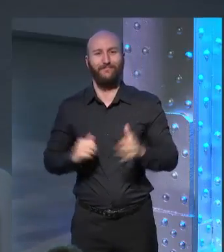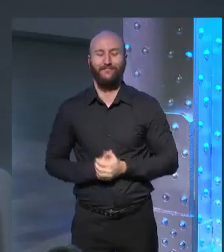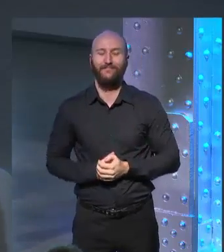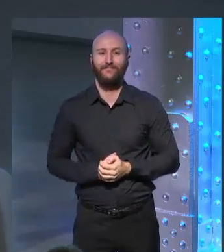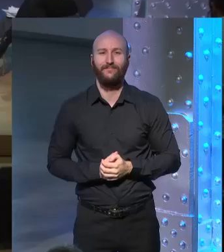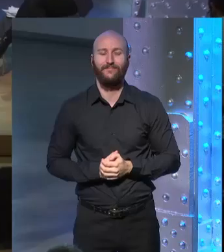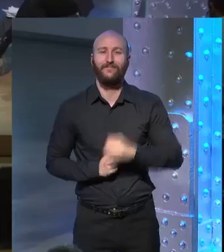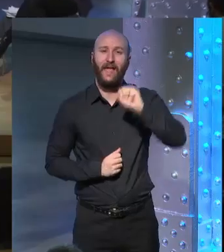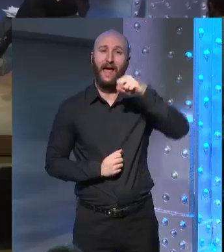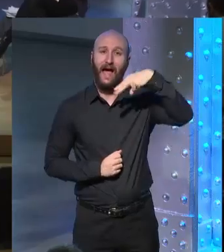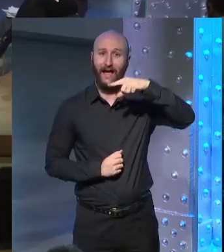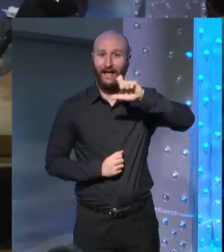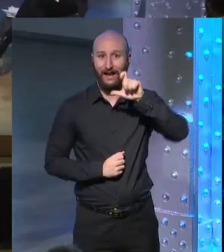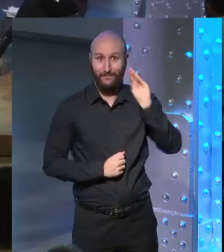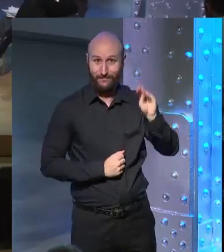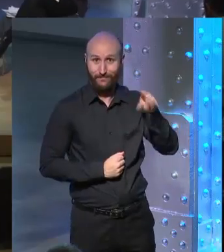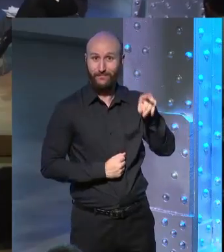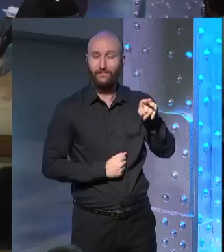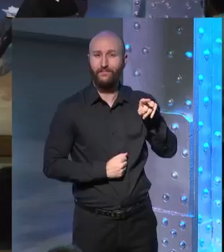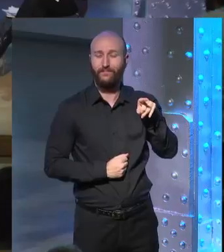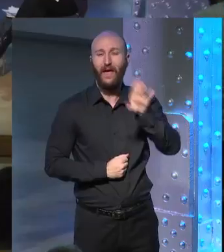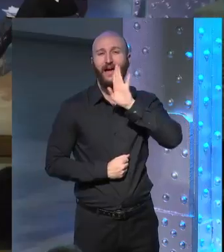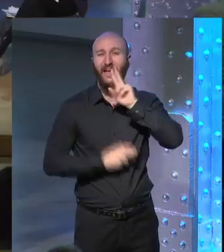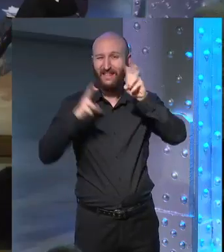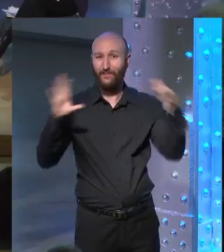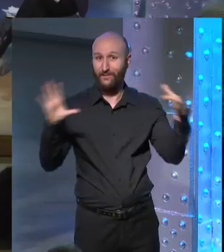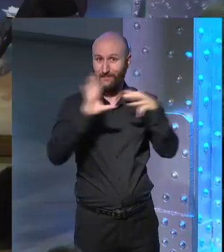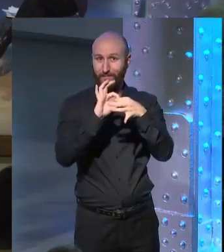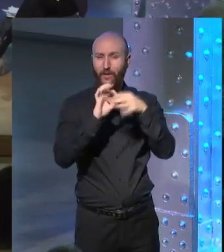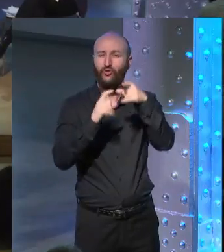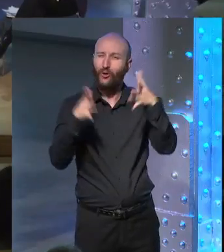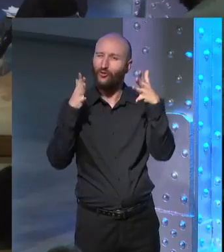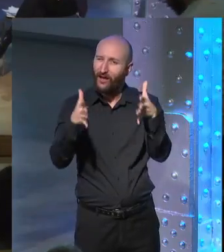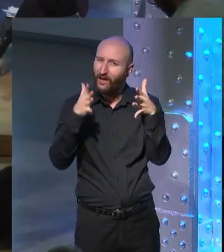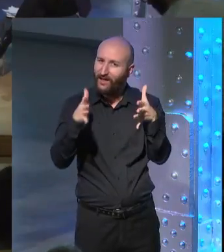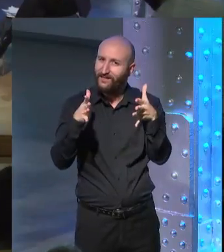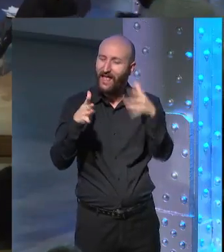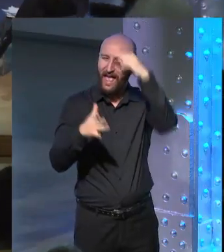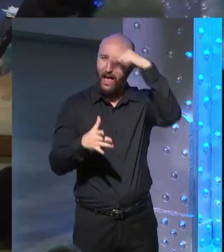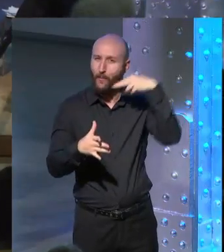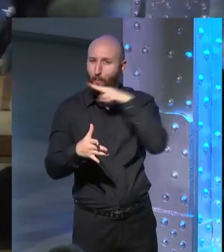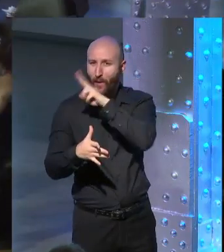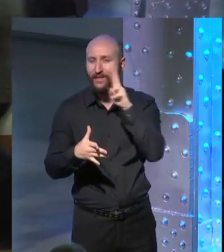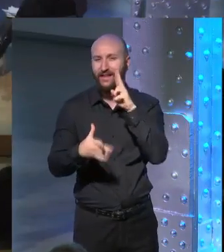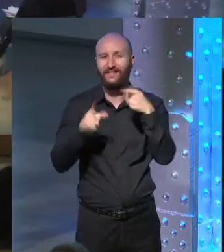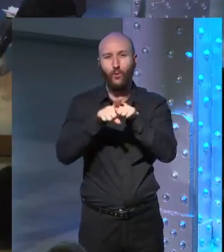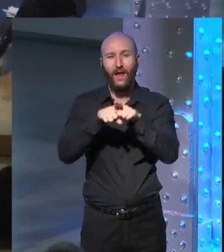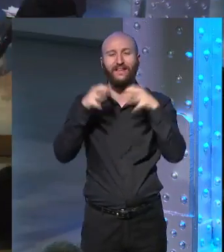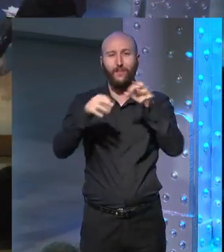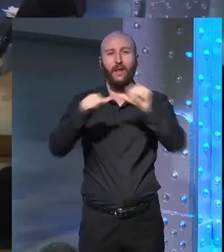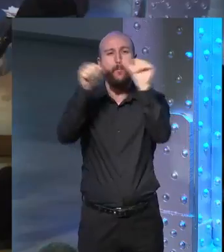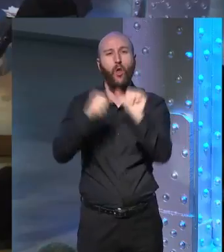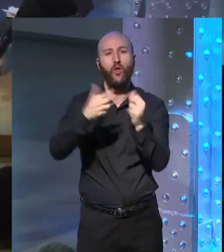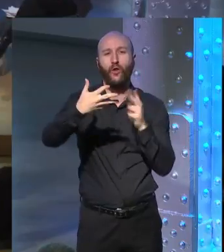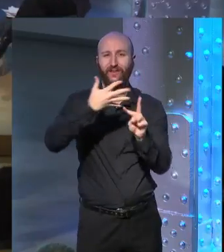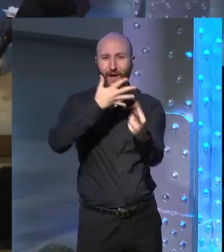Ángel Pablo, no sé si al hilo de esto tú recomiendas o no que los padres se hagan el móvil espejo o que tengan este